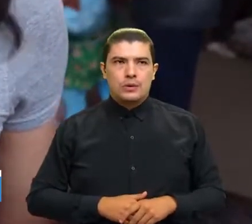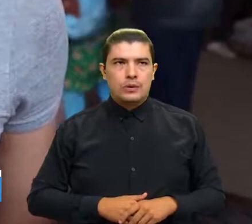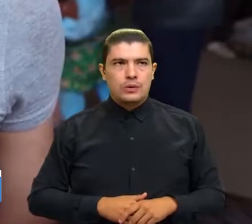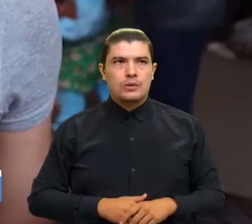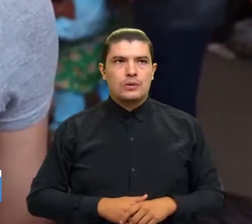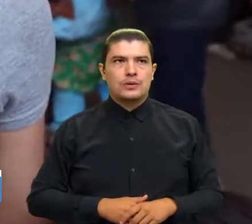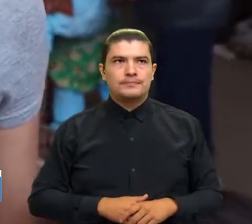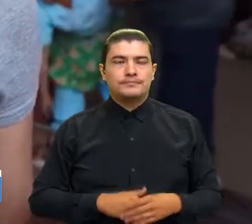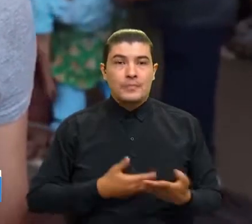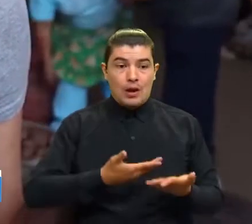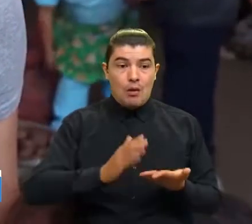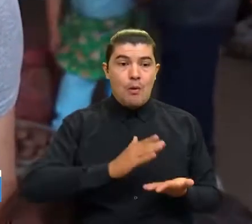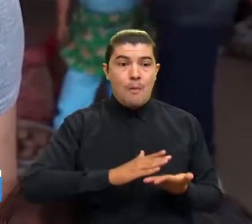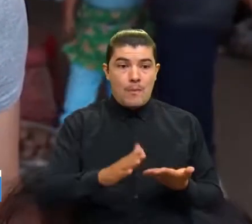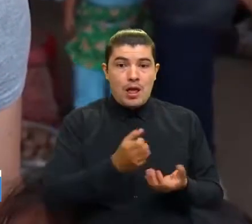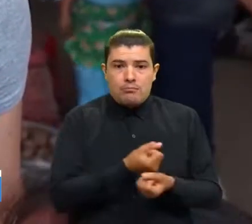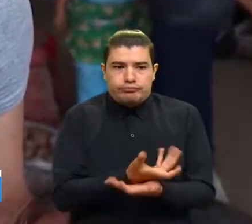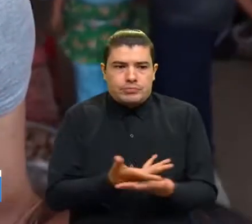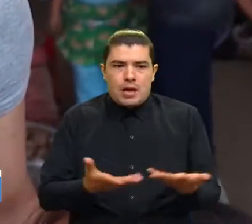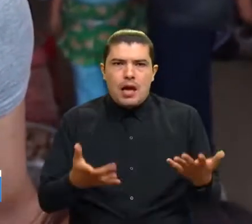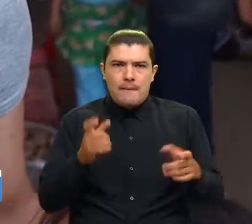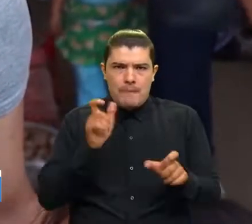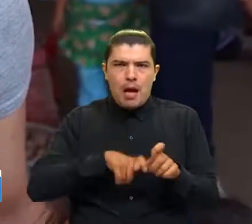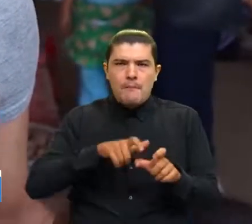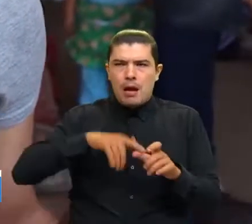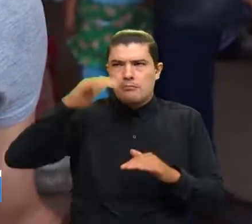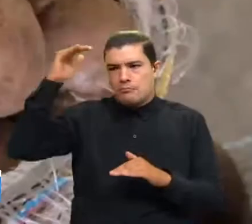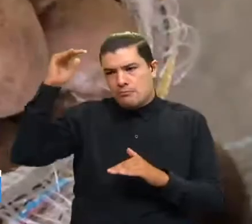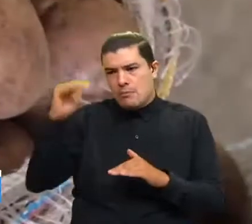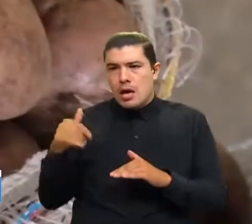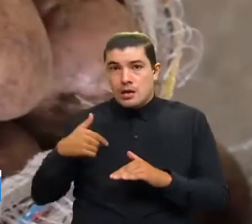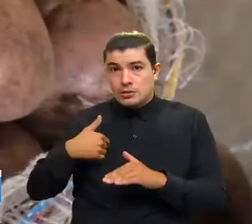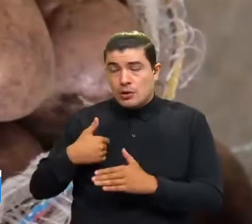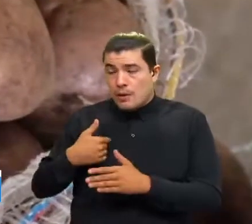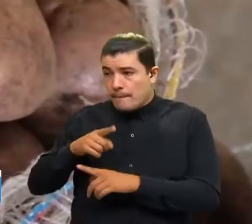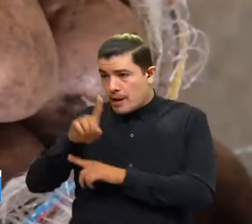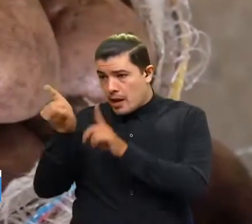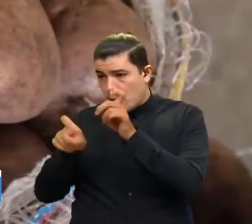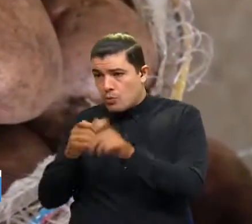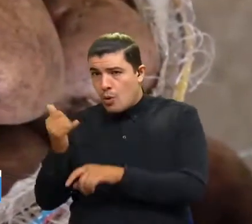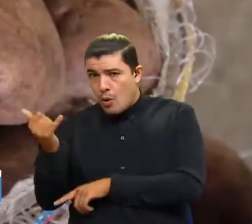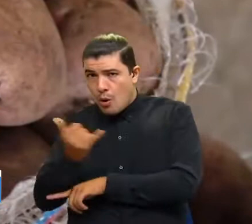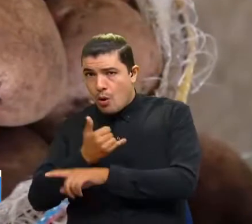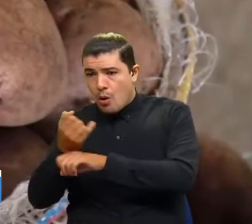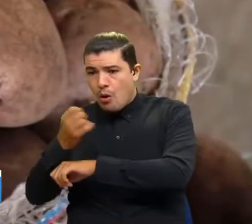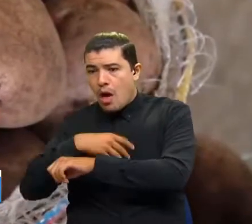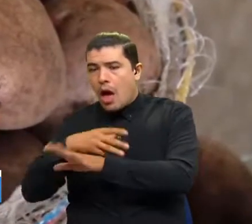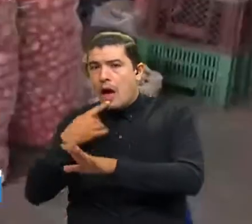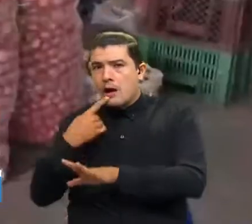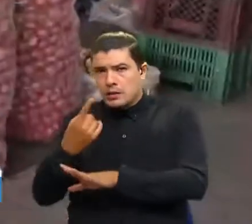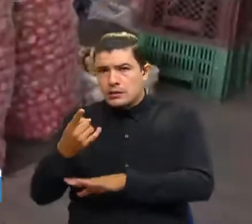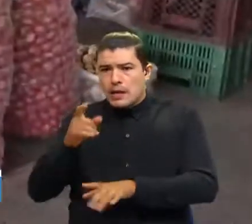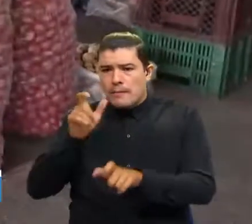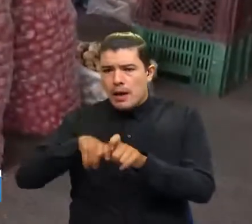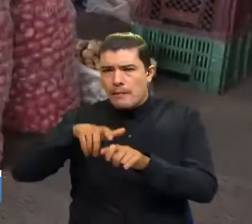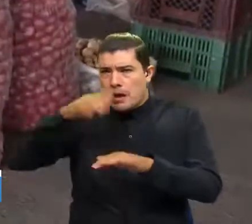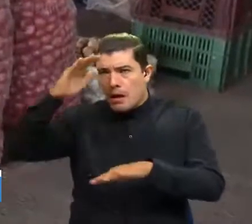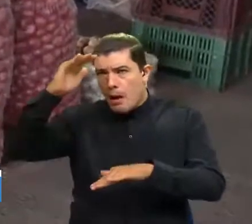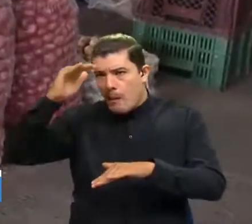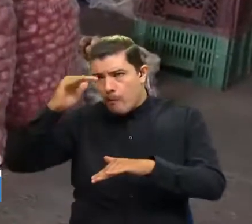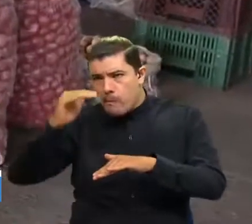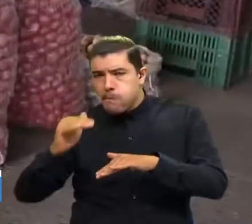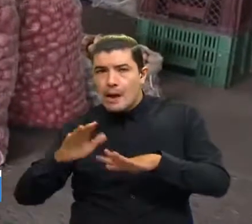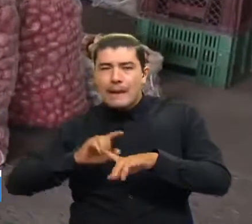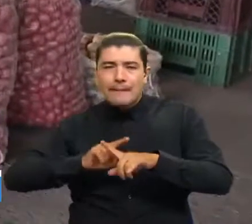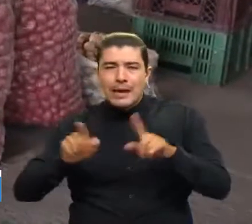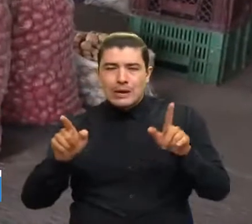nuevamente, la papita empezó nuevamente a bajar. He preguntado en la plaza, también me dicen que posiblemente pues ya empezamos nuevamente a nivelar un valor, pero pues